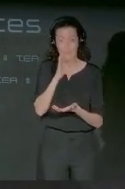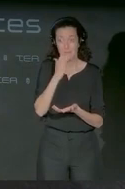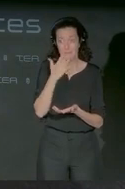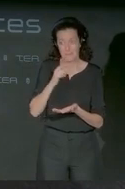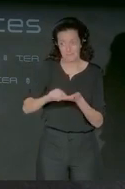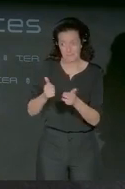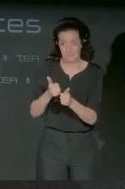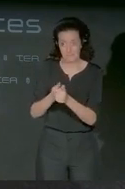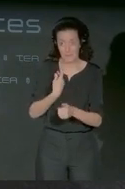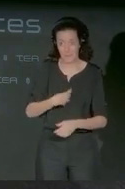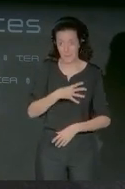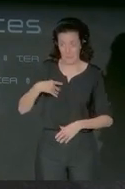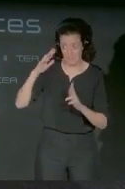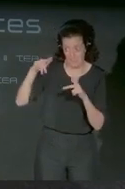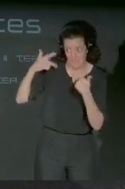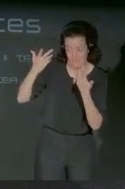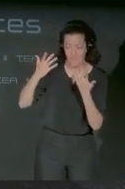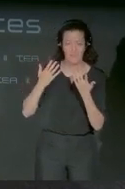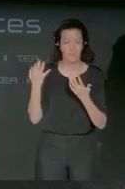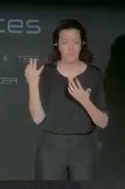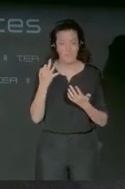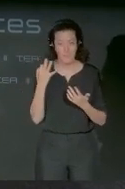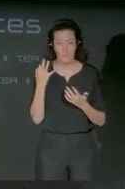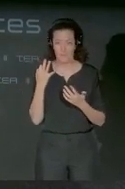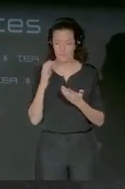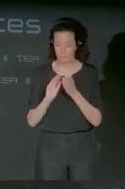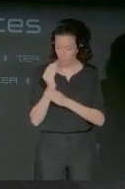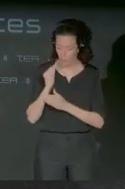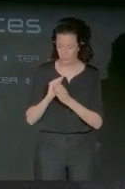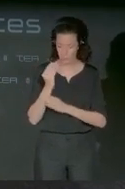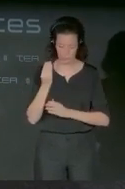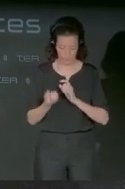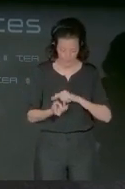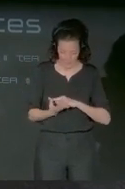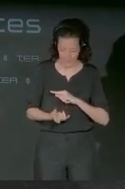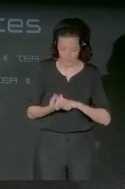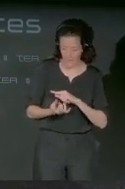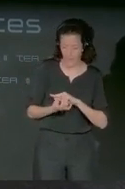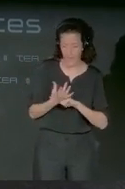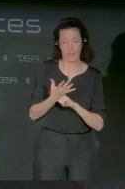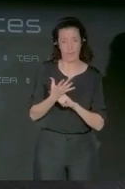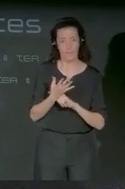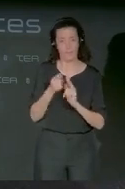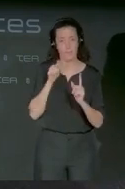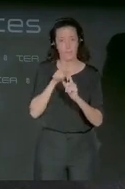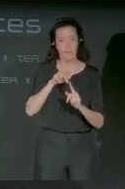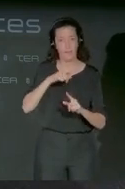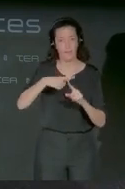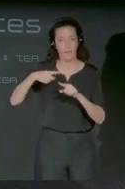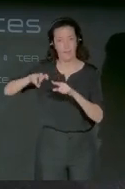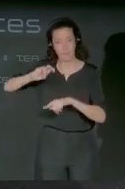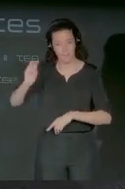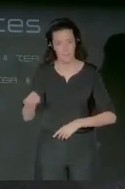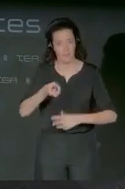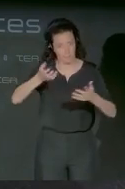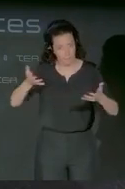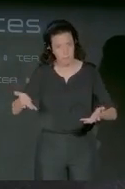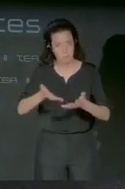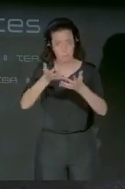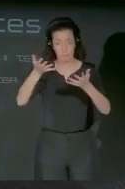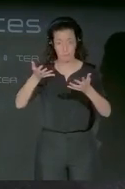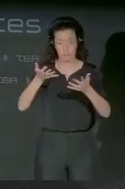que fomentar la diversidad y crear productos. Y hay espacio para todo el mundo y que luego los consumidores tengan más capacidades